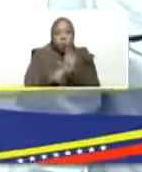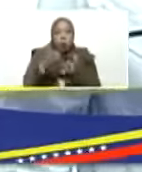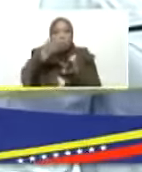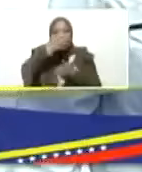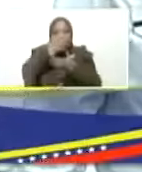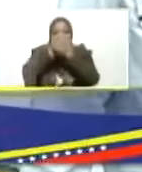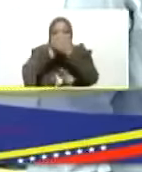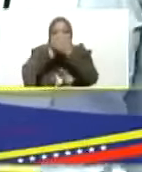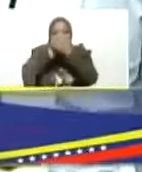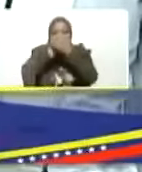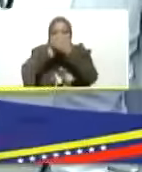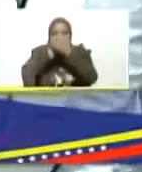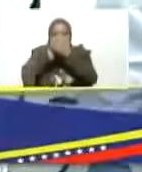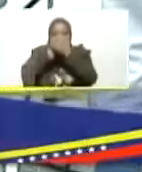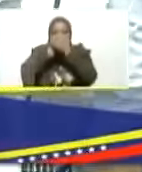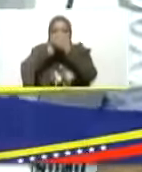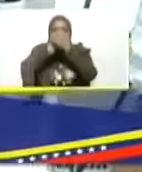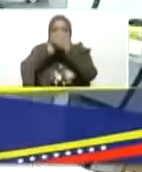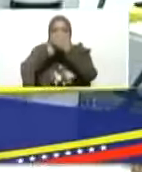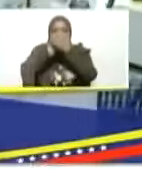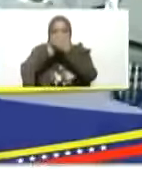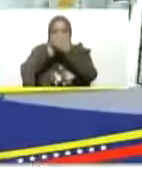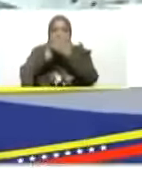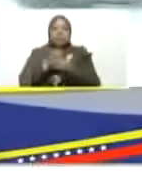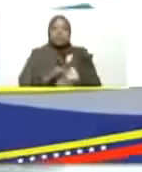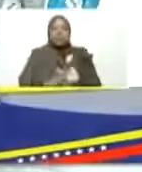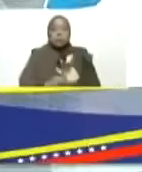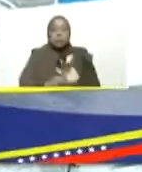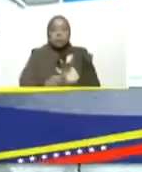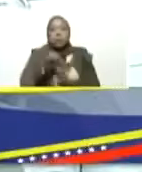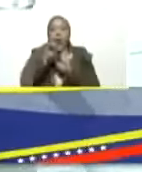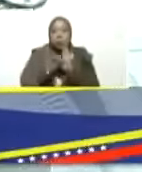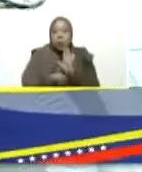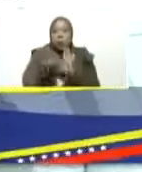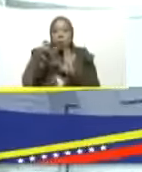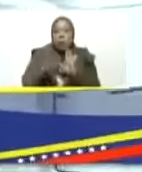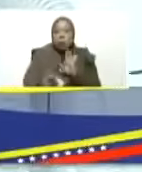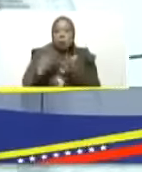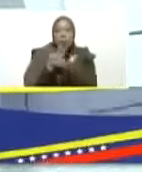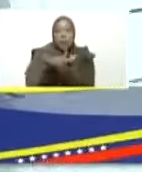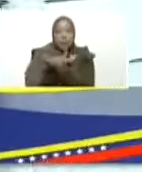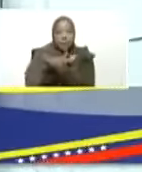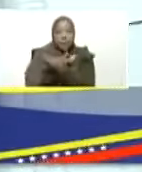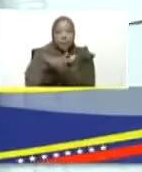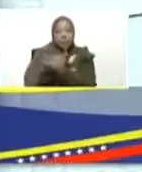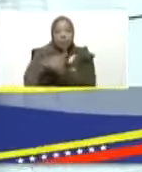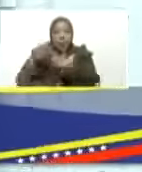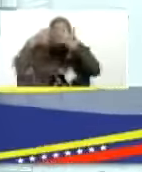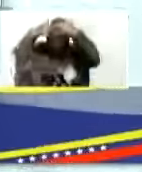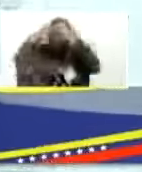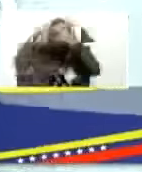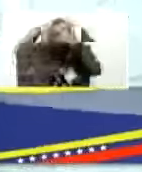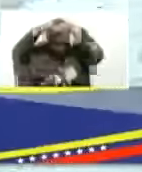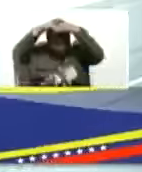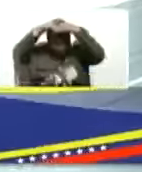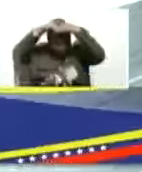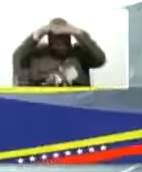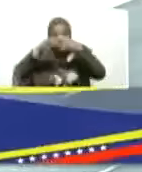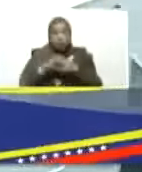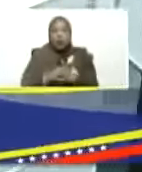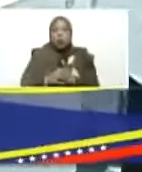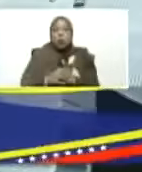aspiradores, un arco en C para las cirugías traumatológicas y neurocirugía. ¿Cómo llama? Arco en C